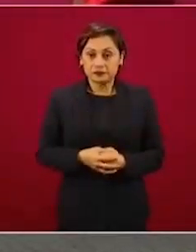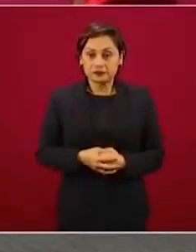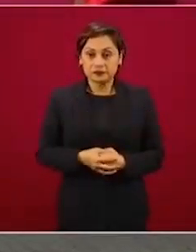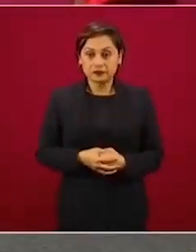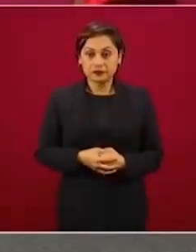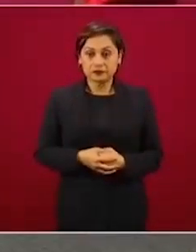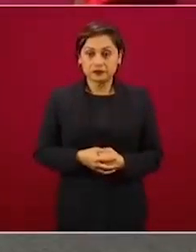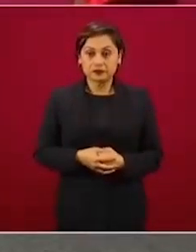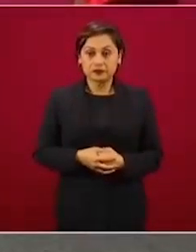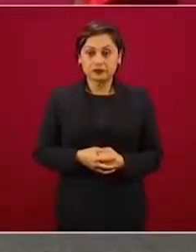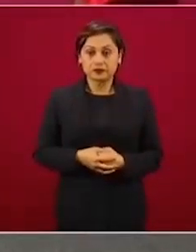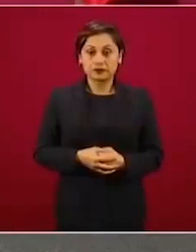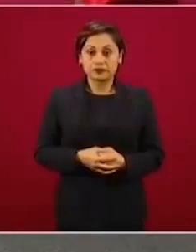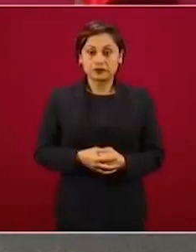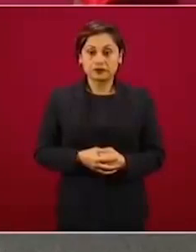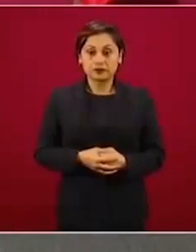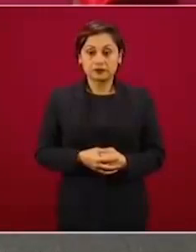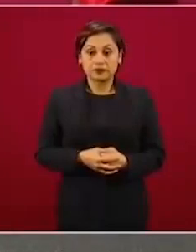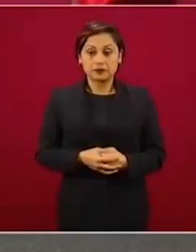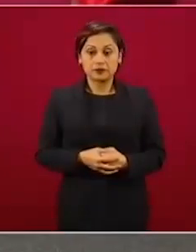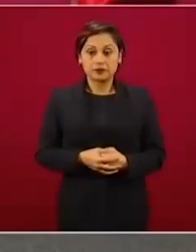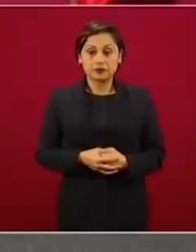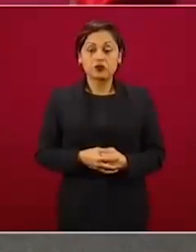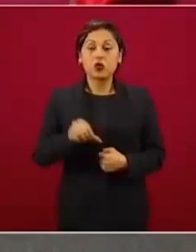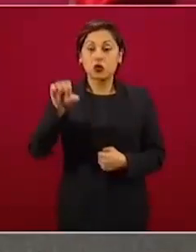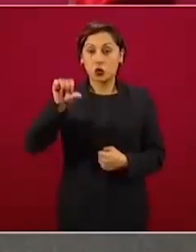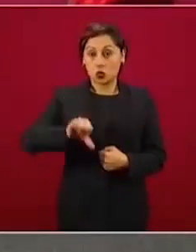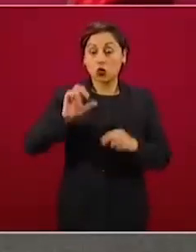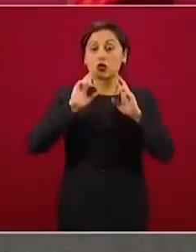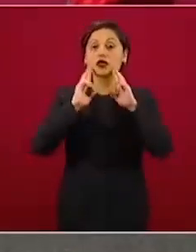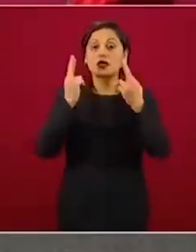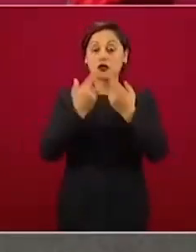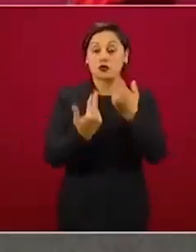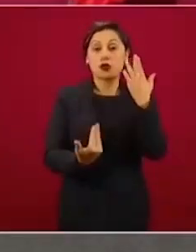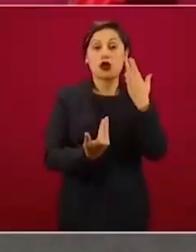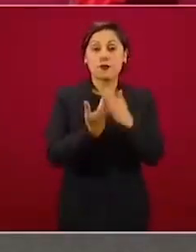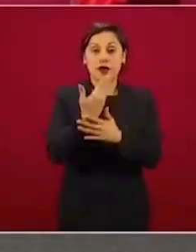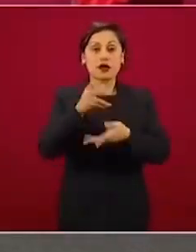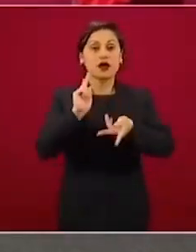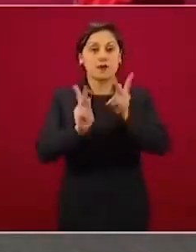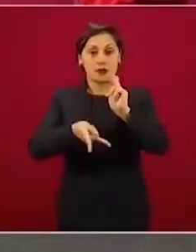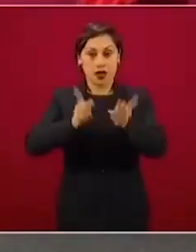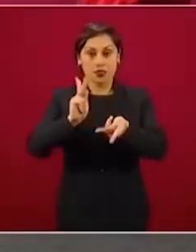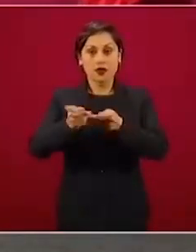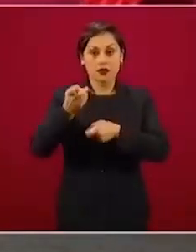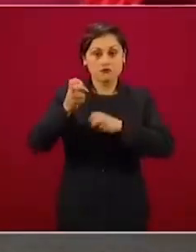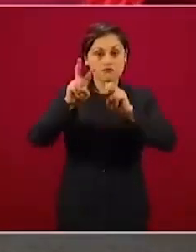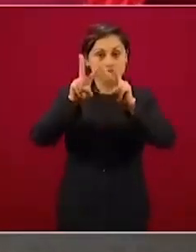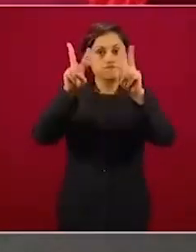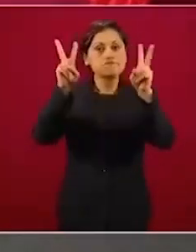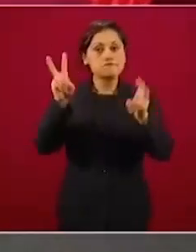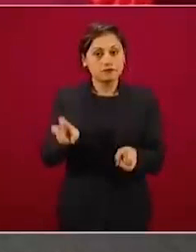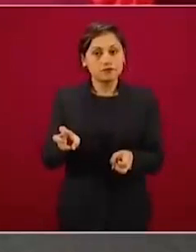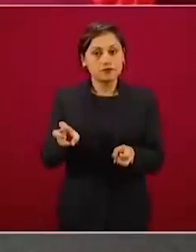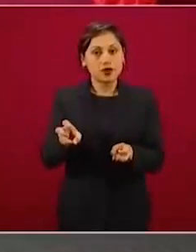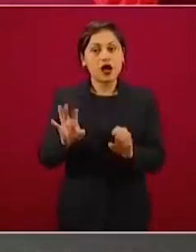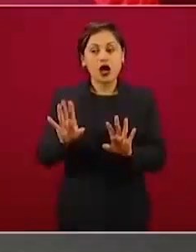Hoy se habló de este tema y se va a hacer una